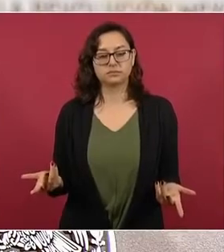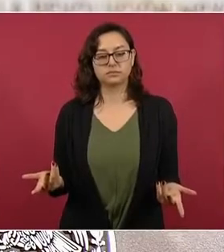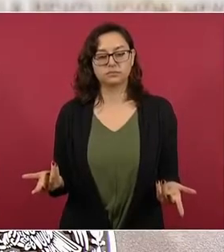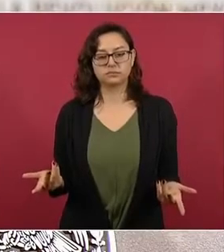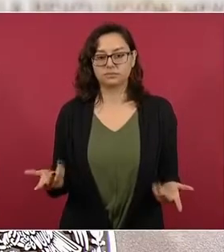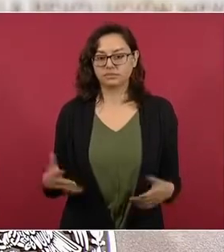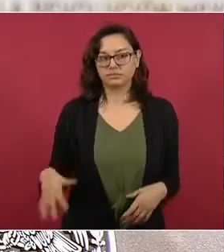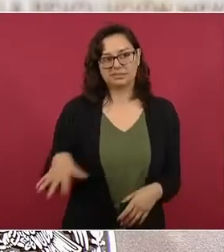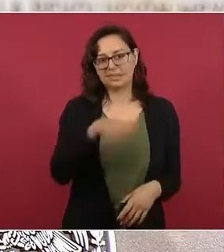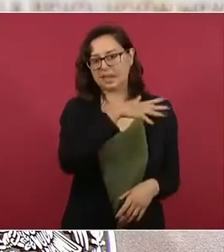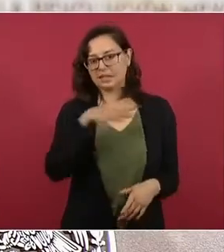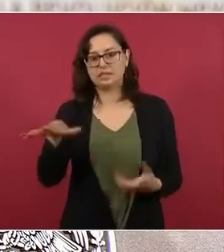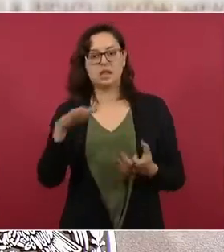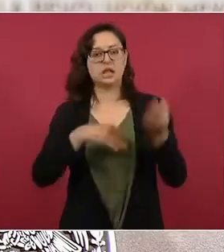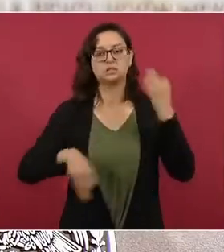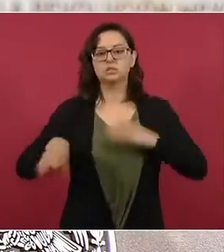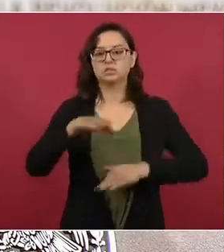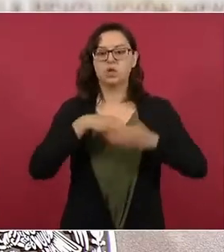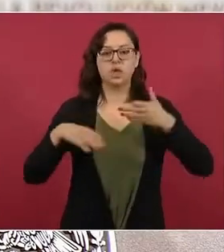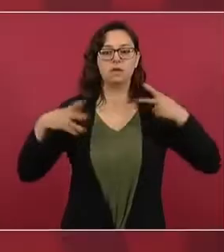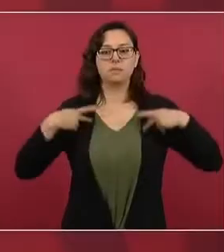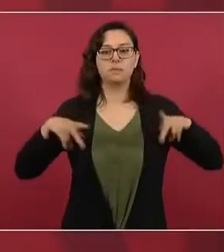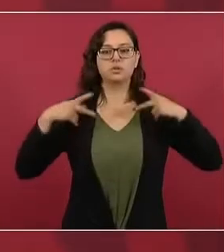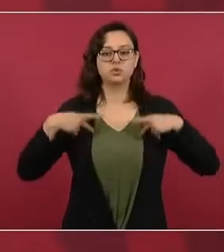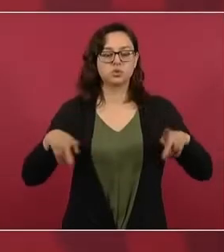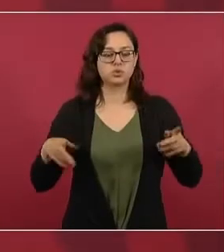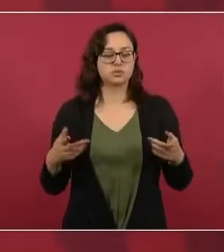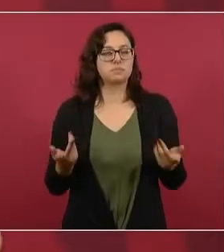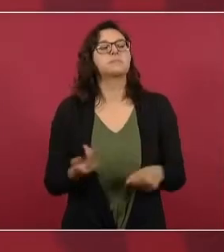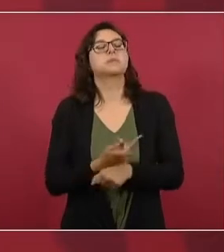En general, ¿o qué?